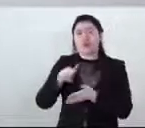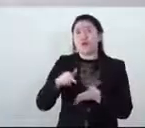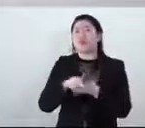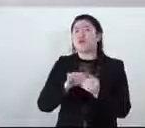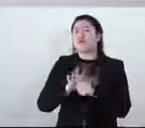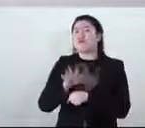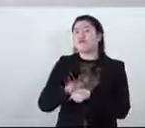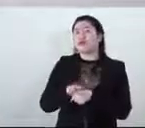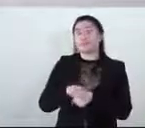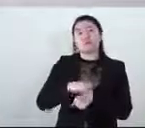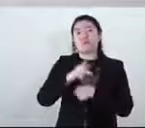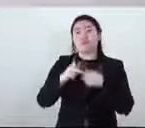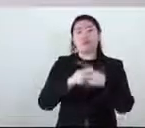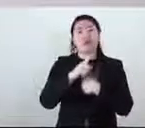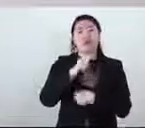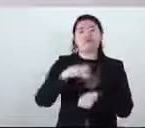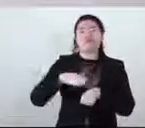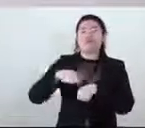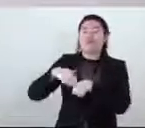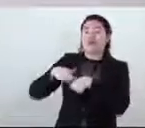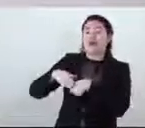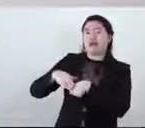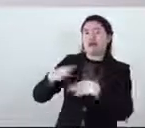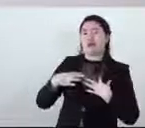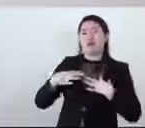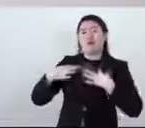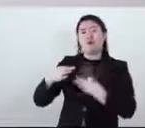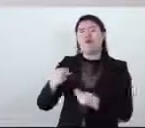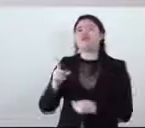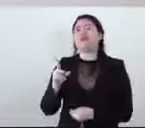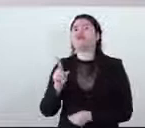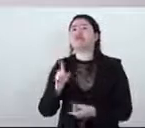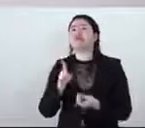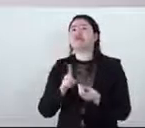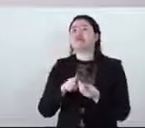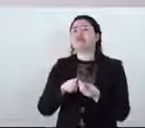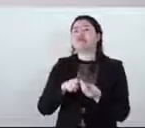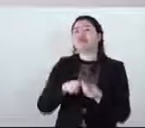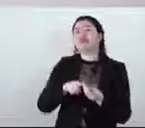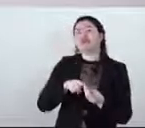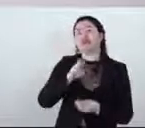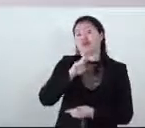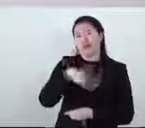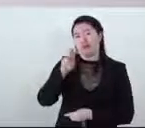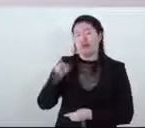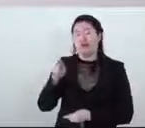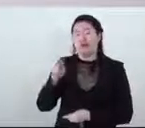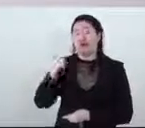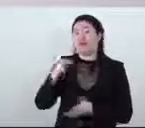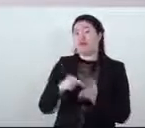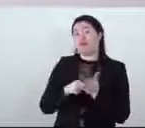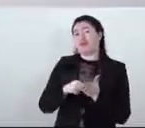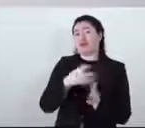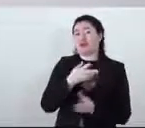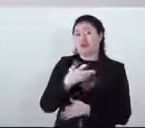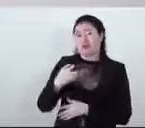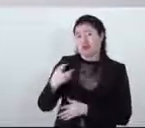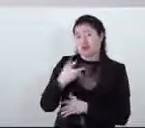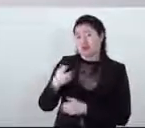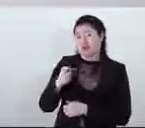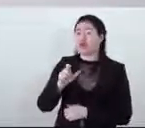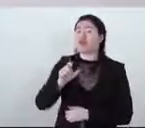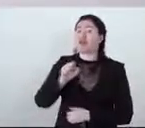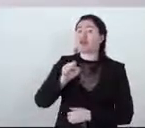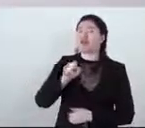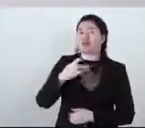100 países y fue fundada en Noruega en 1864. Es una empresa líder en el mundo y